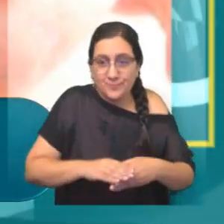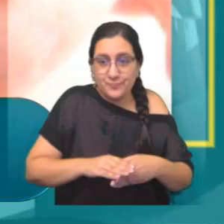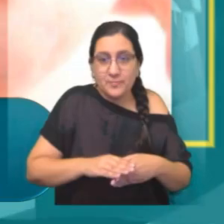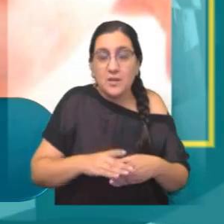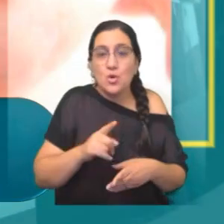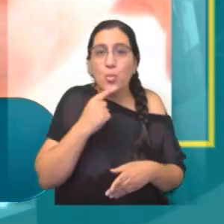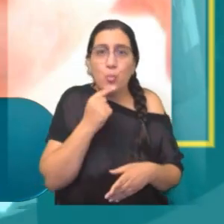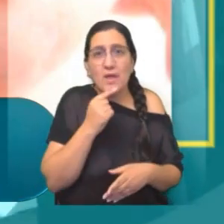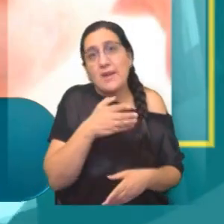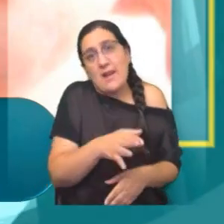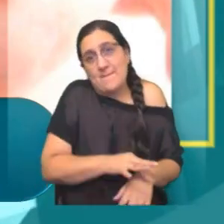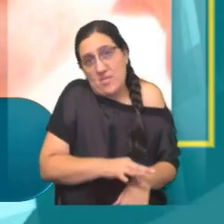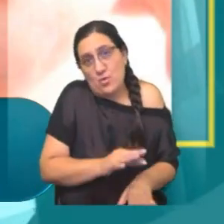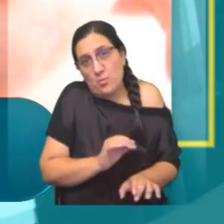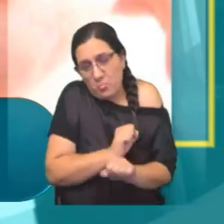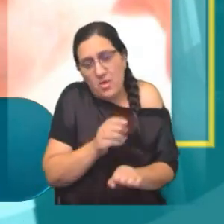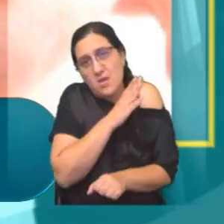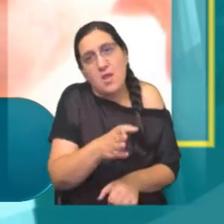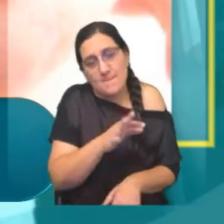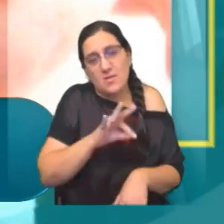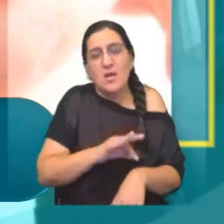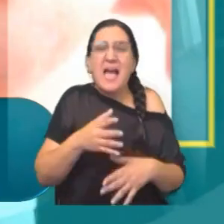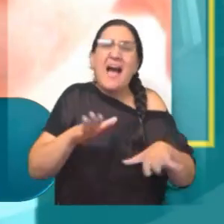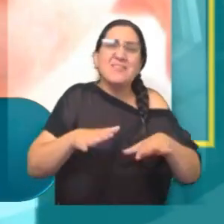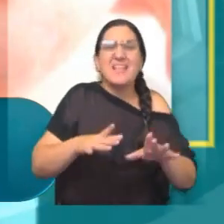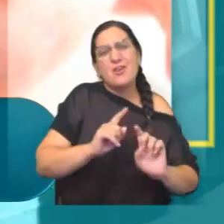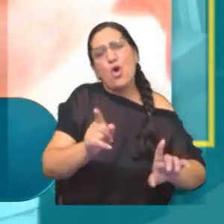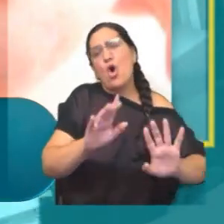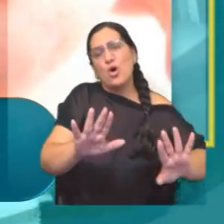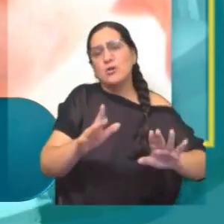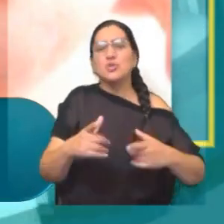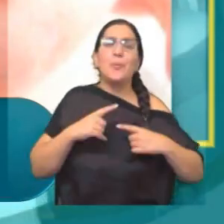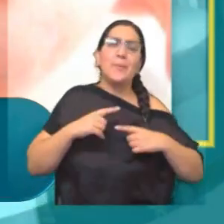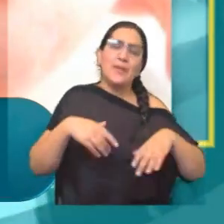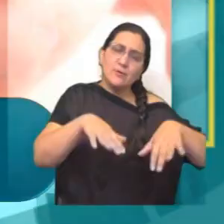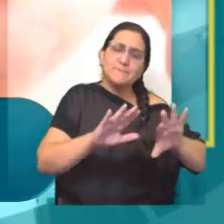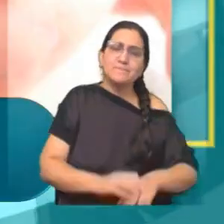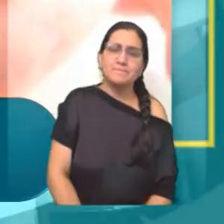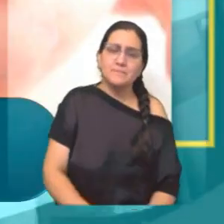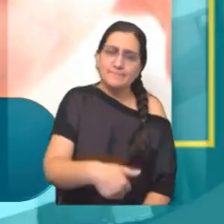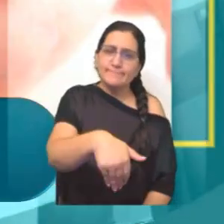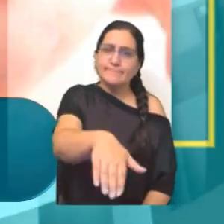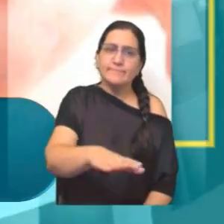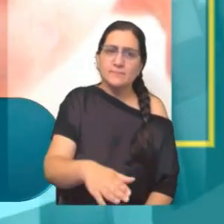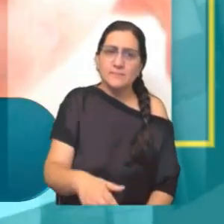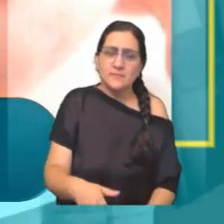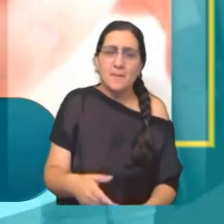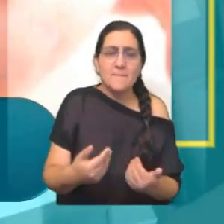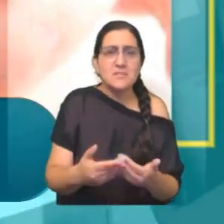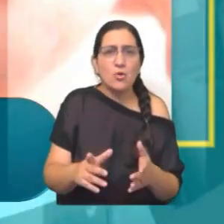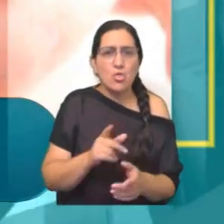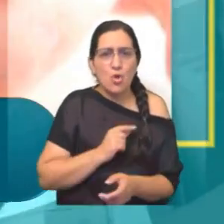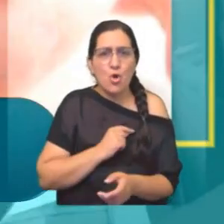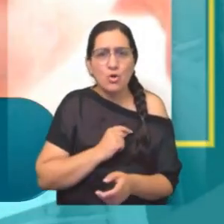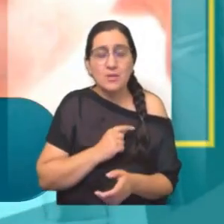nunca en consultar. Creo que está bueno. A veces dice, no, bueno, subestima un poco el corte de la mano y después al tiempo empieza con dolor y justamente